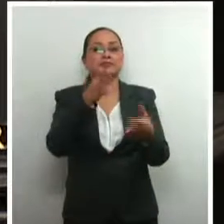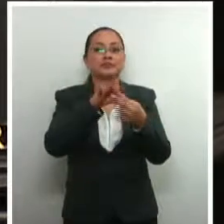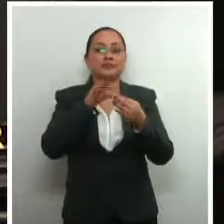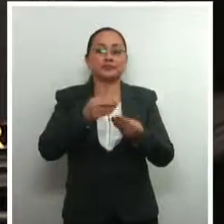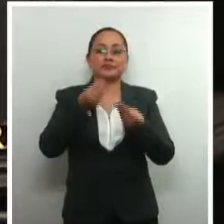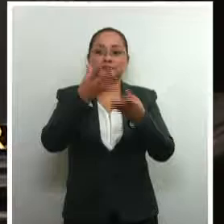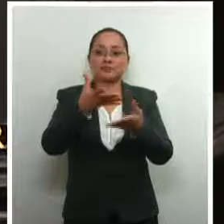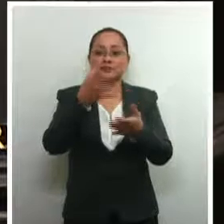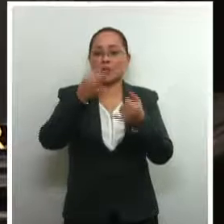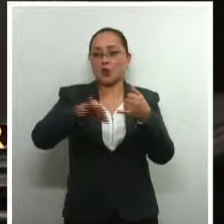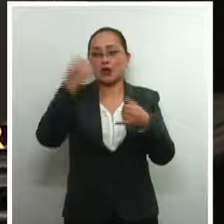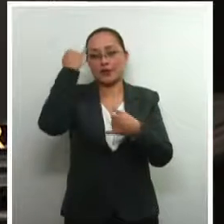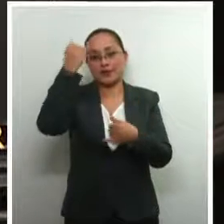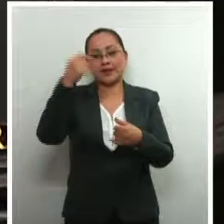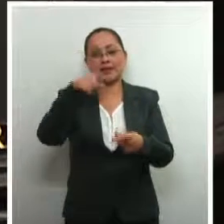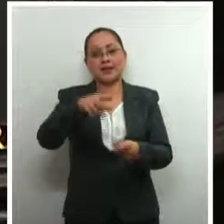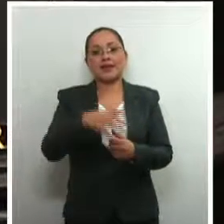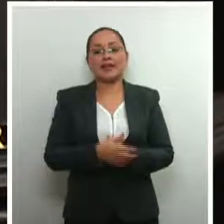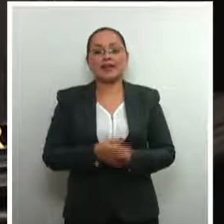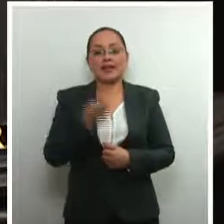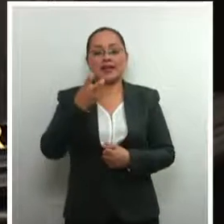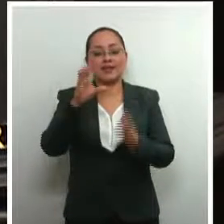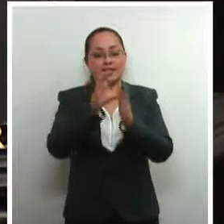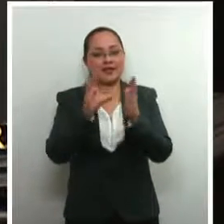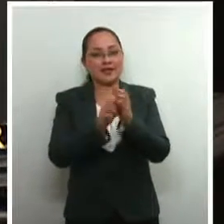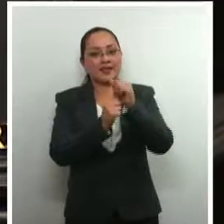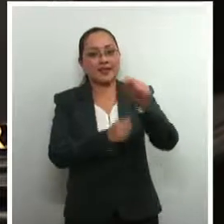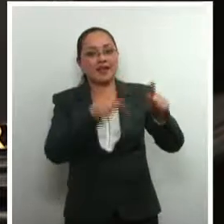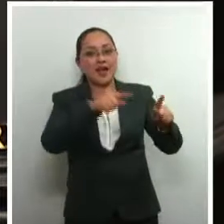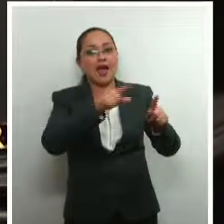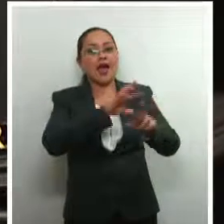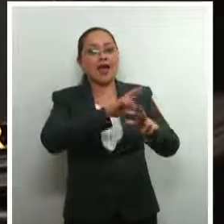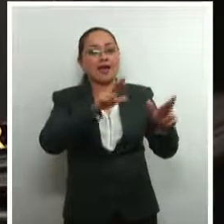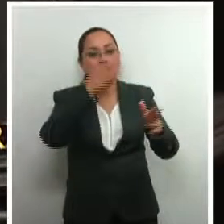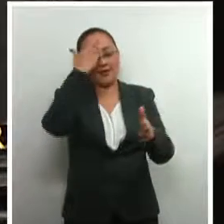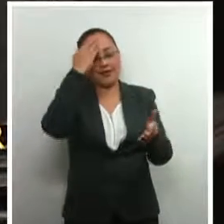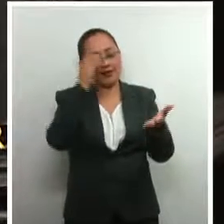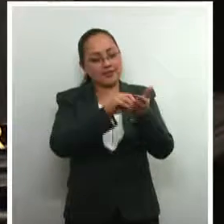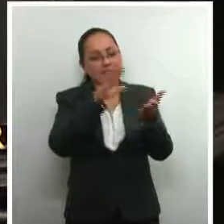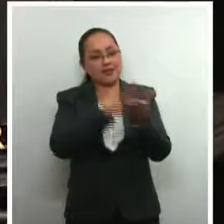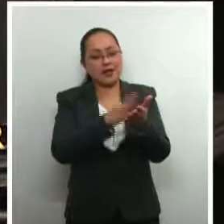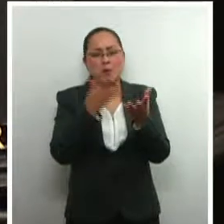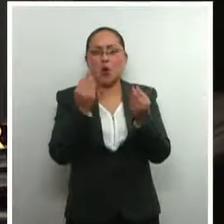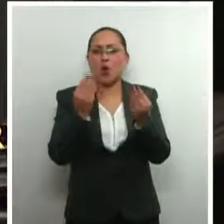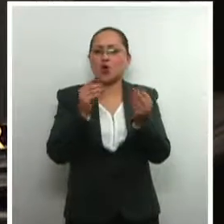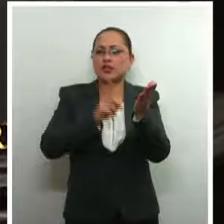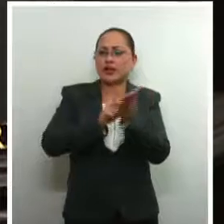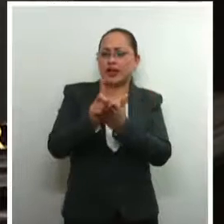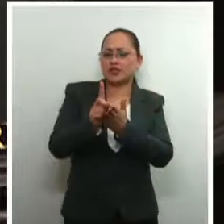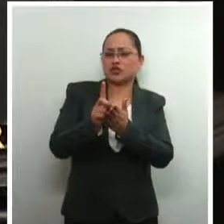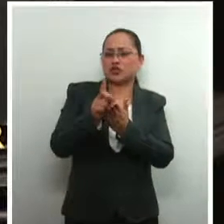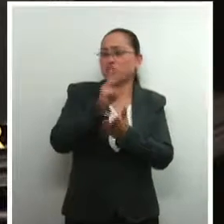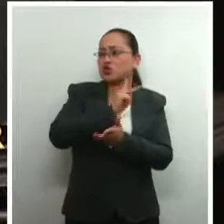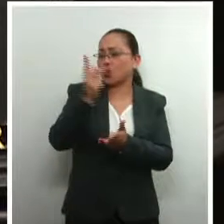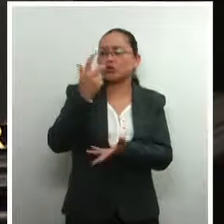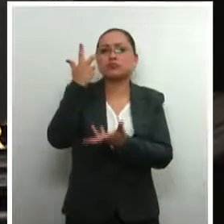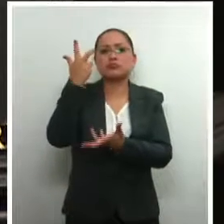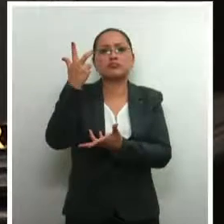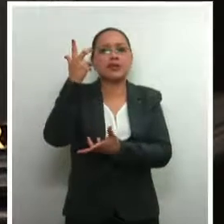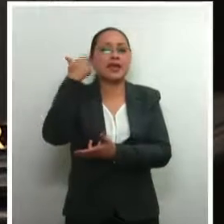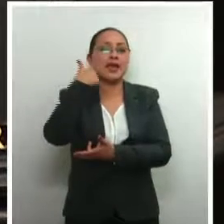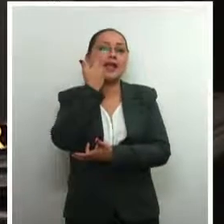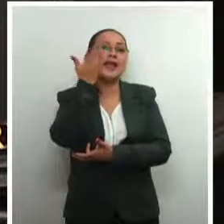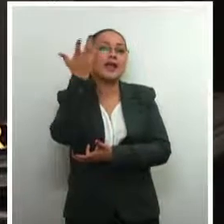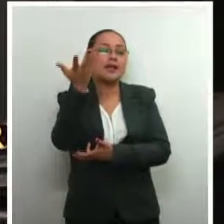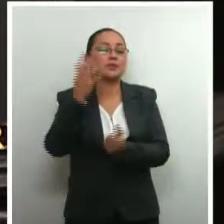por último, que bueno, esta Constitución reconoce muchos derechos a los que todos aspiramos, ¿no?